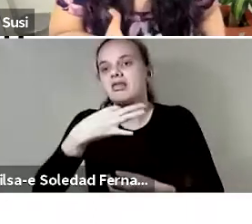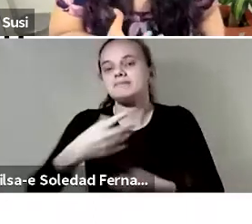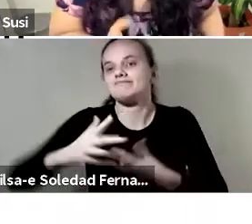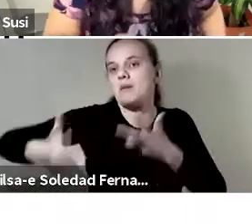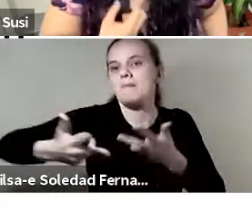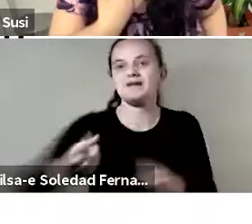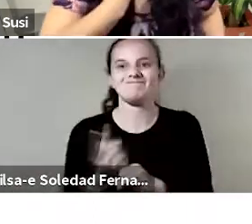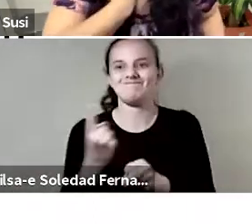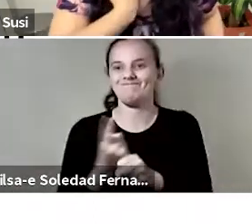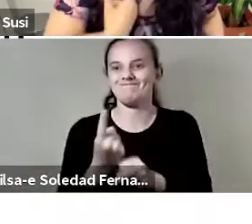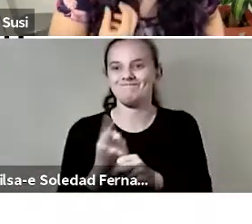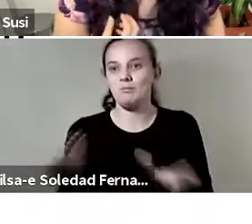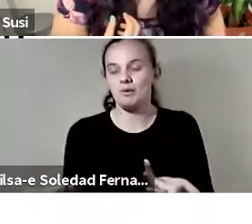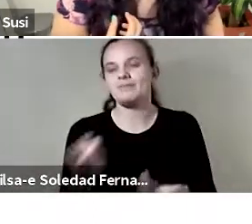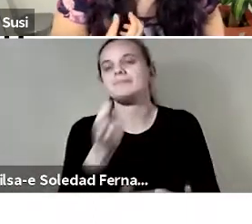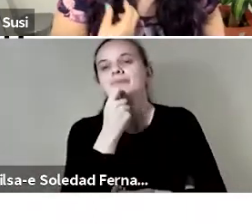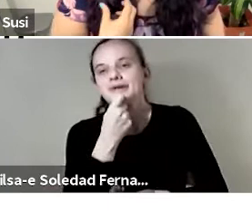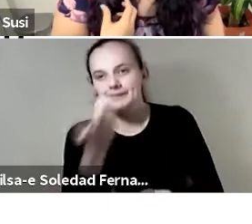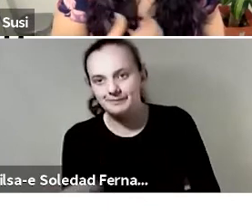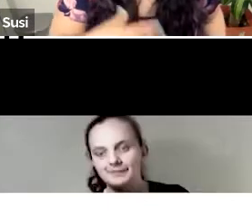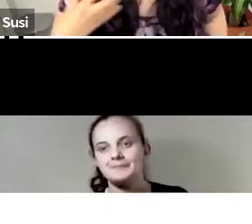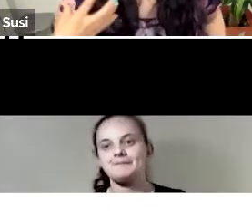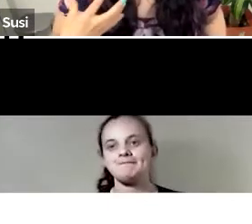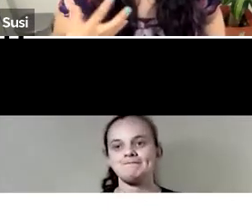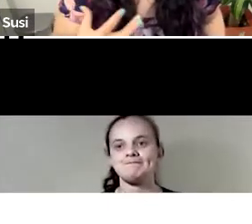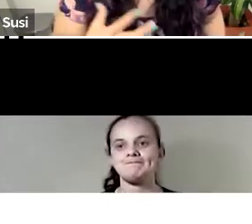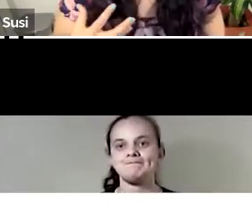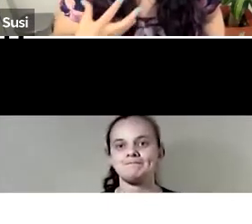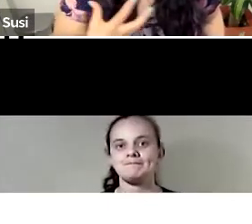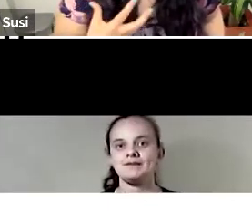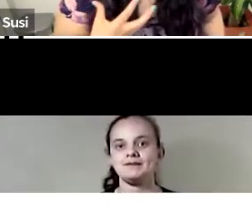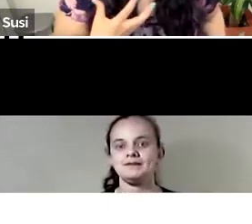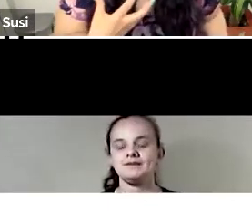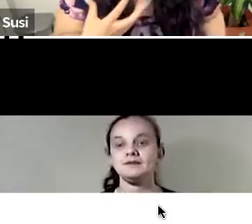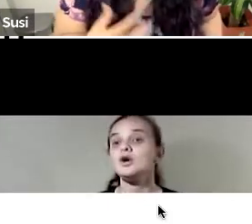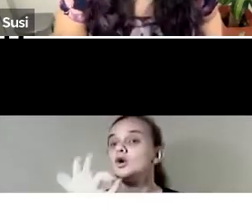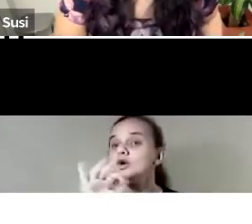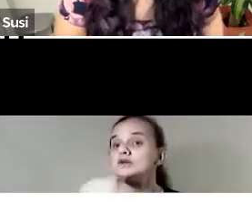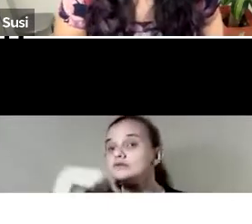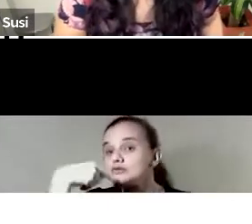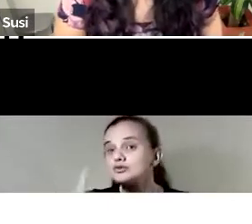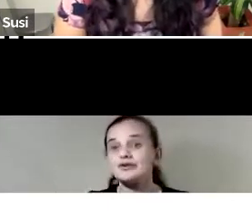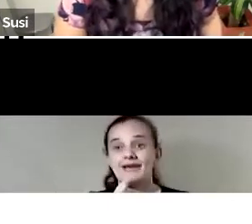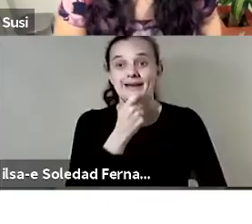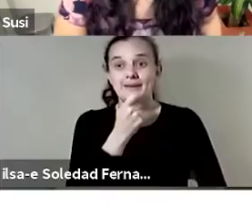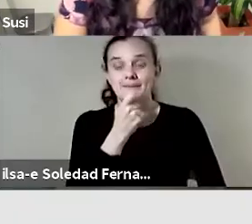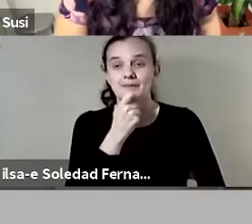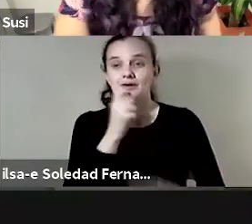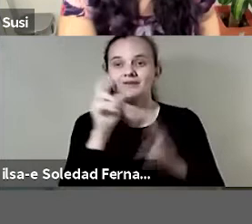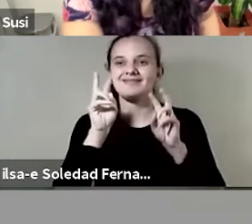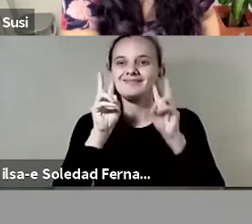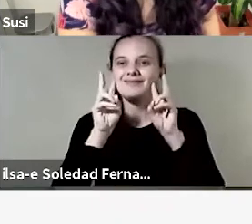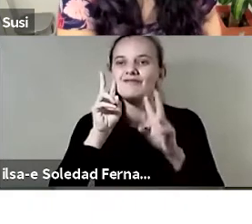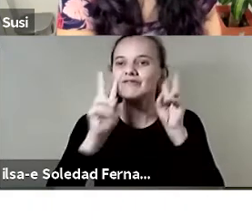niños más pequeñitos que los tienen alzando, y eso hace que no puedan utilizar una de sus manos.